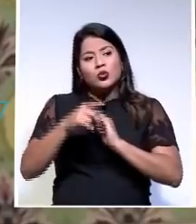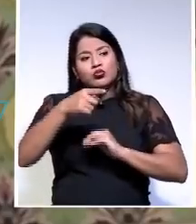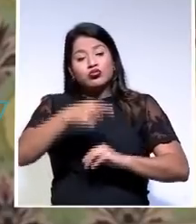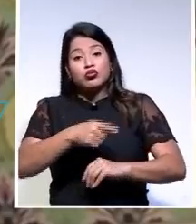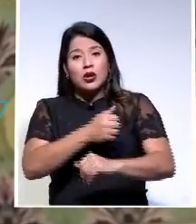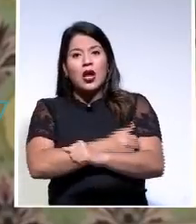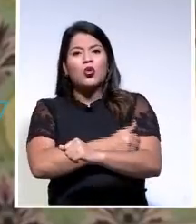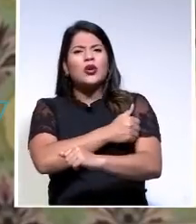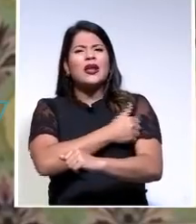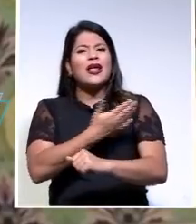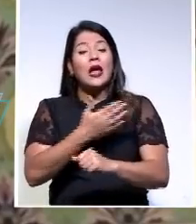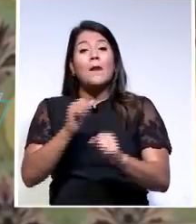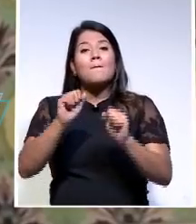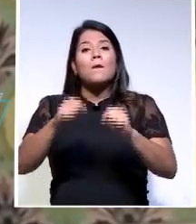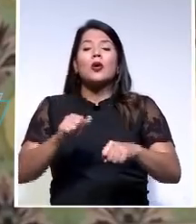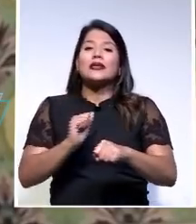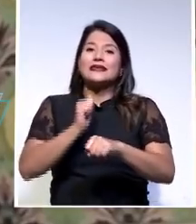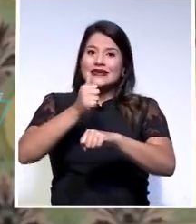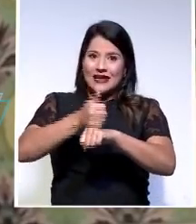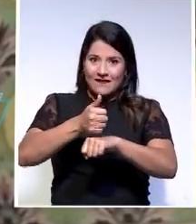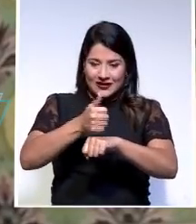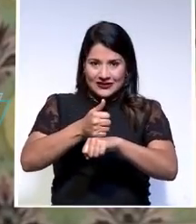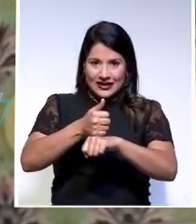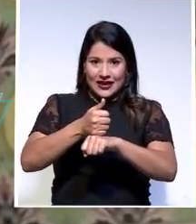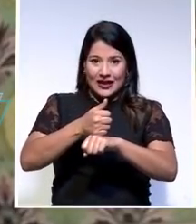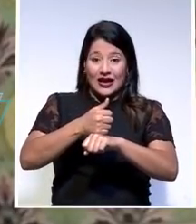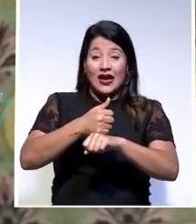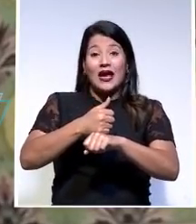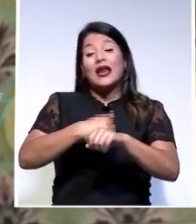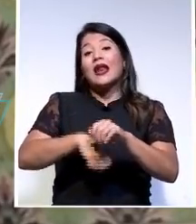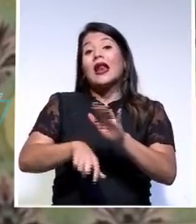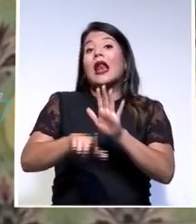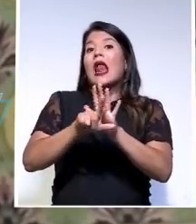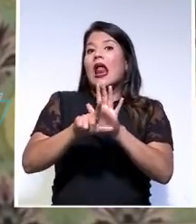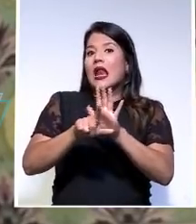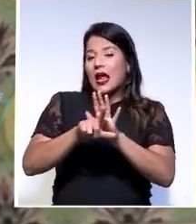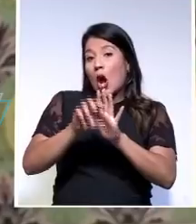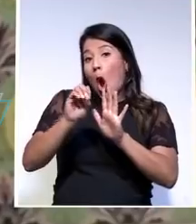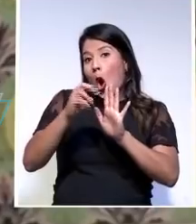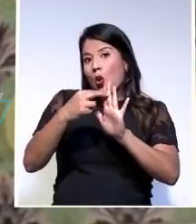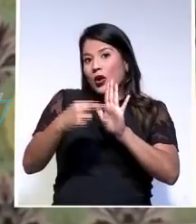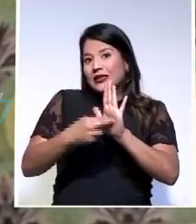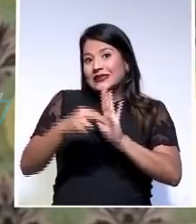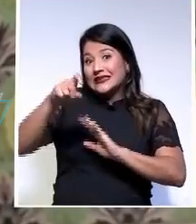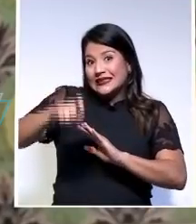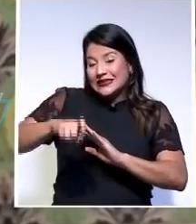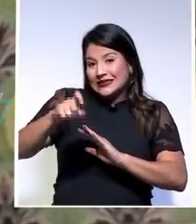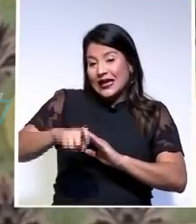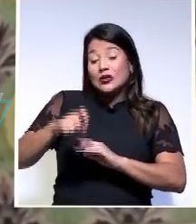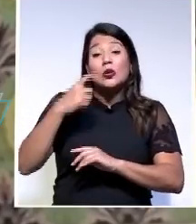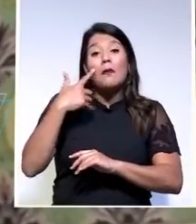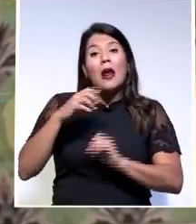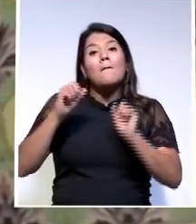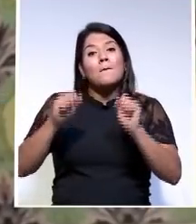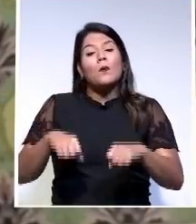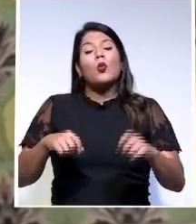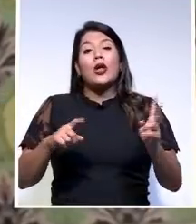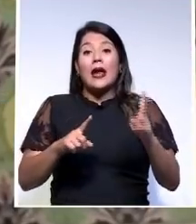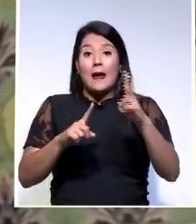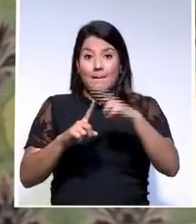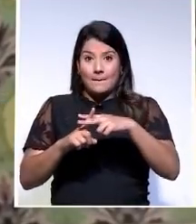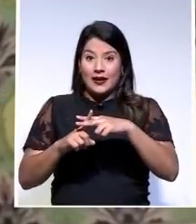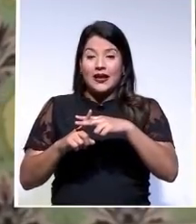autoridades establecer las normas jurídicas y reglamentarias que así se requieran para la implementación